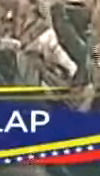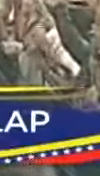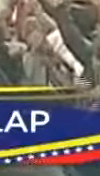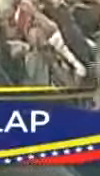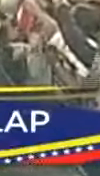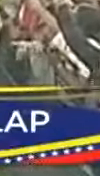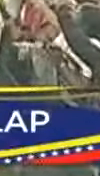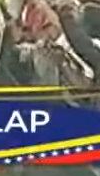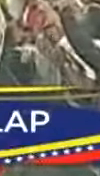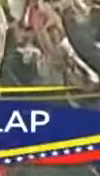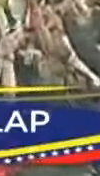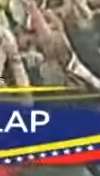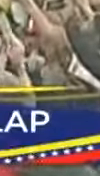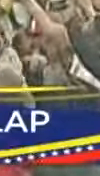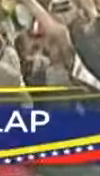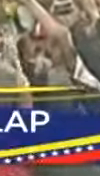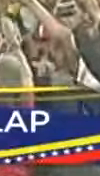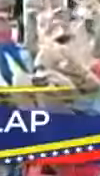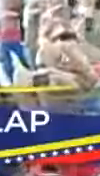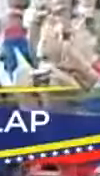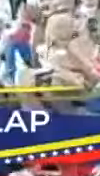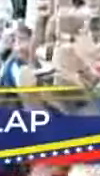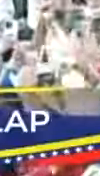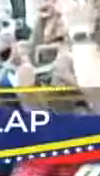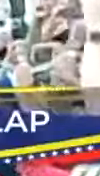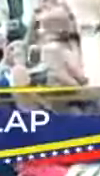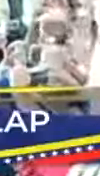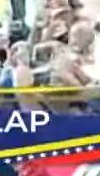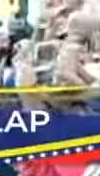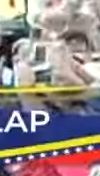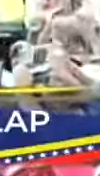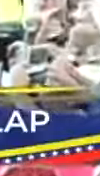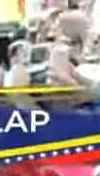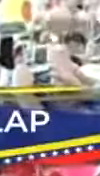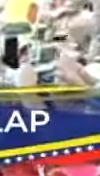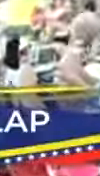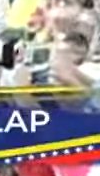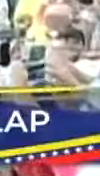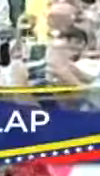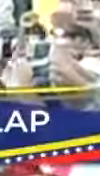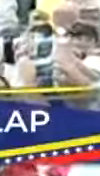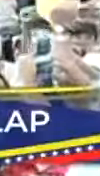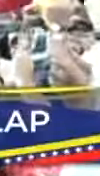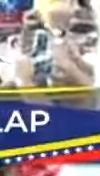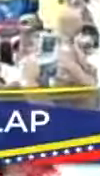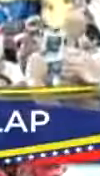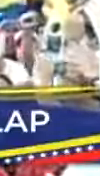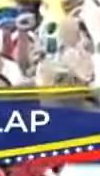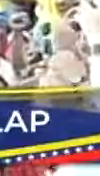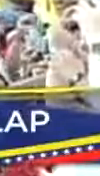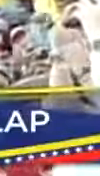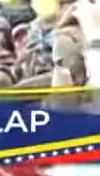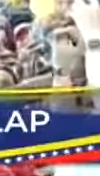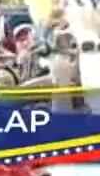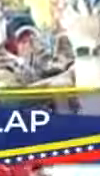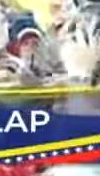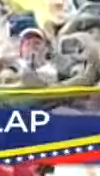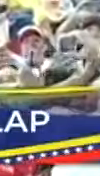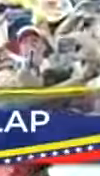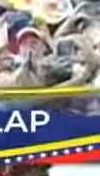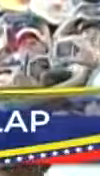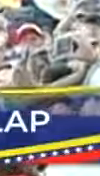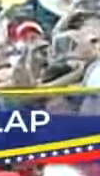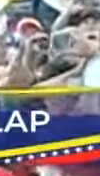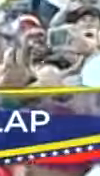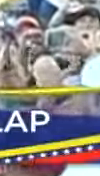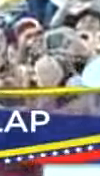jefe de Estado las distintas experiencias. Allí vemos al jefe de Estado, cómo le saludan, cómo le aplauden, no gritan, vamos Nicolás, le gritan, vamos